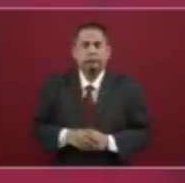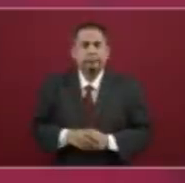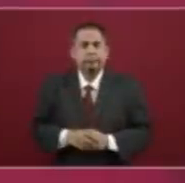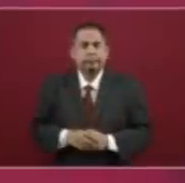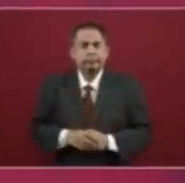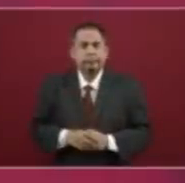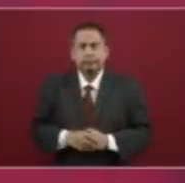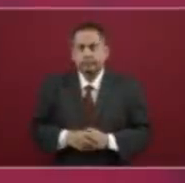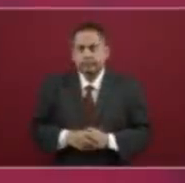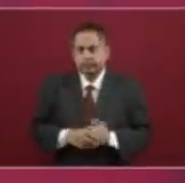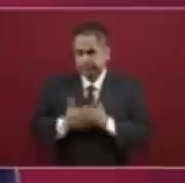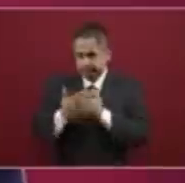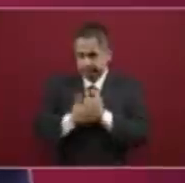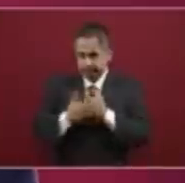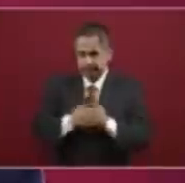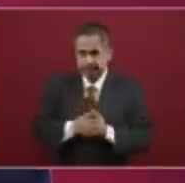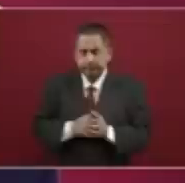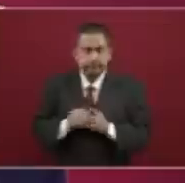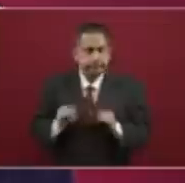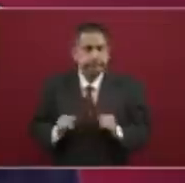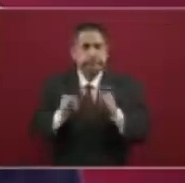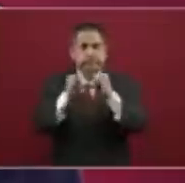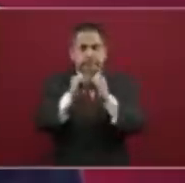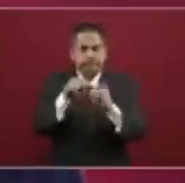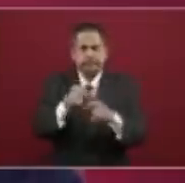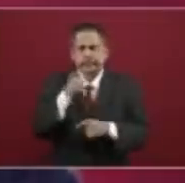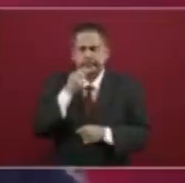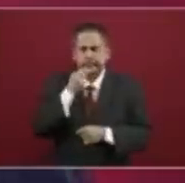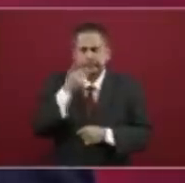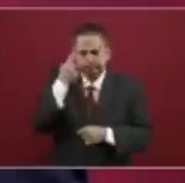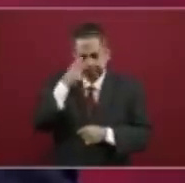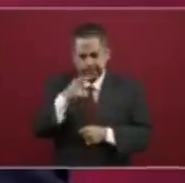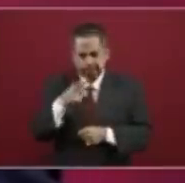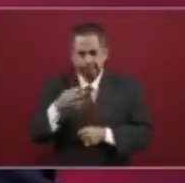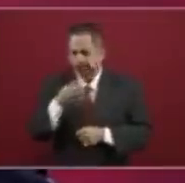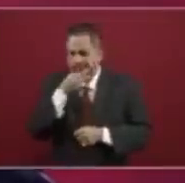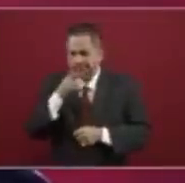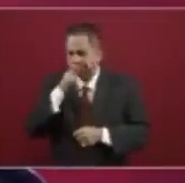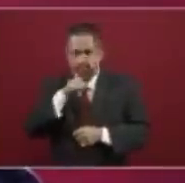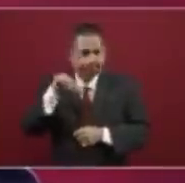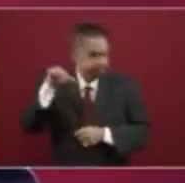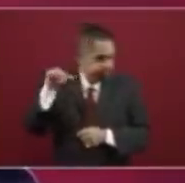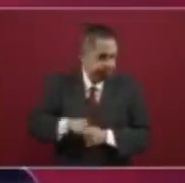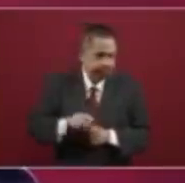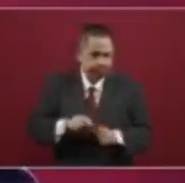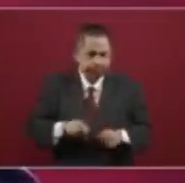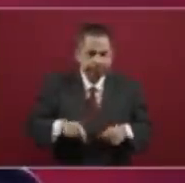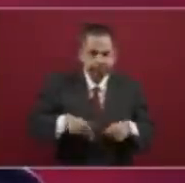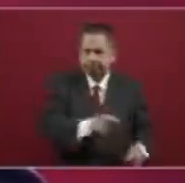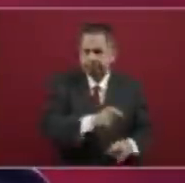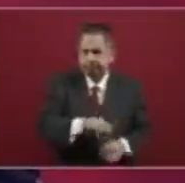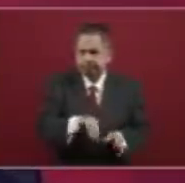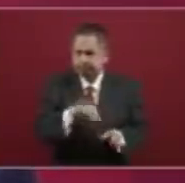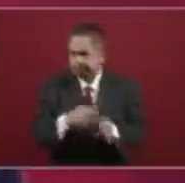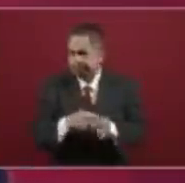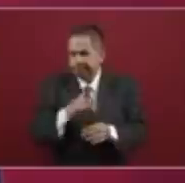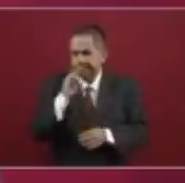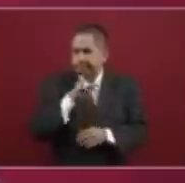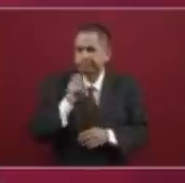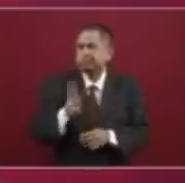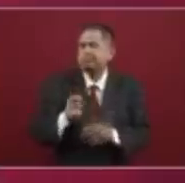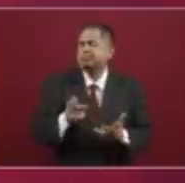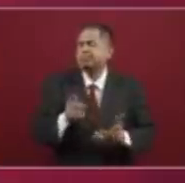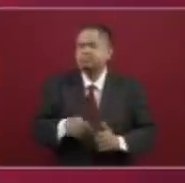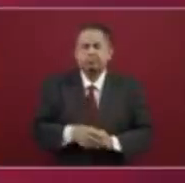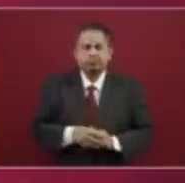que devuelva de manera pronta y expedita